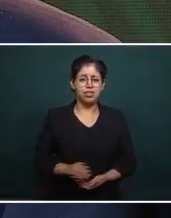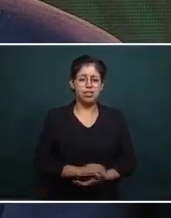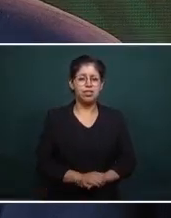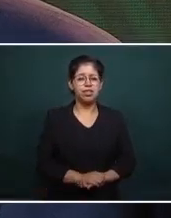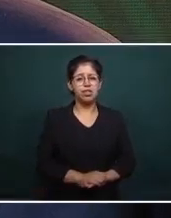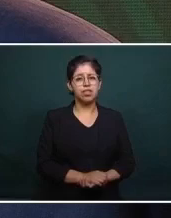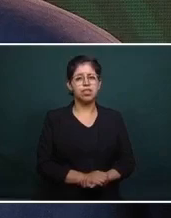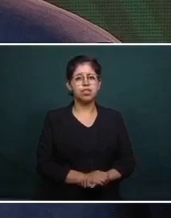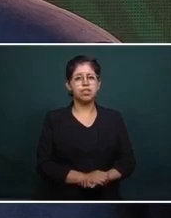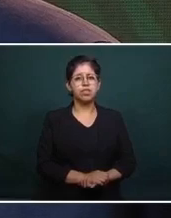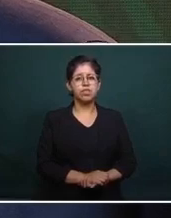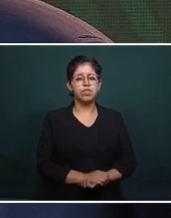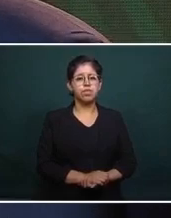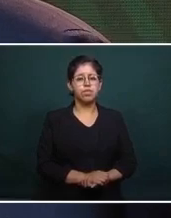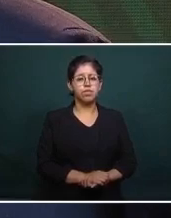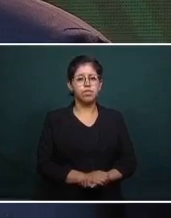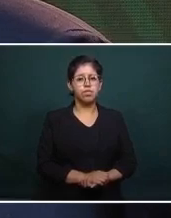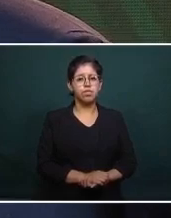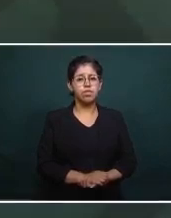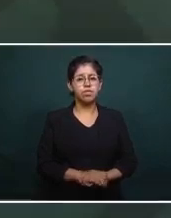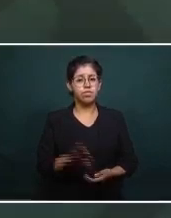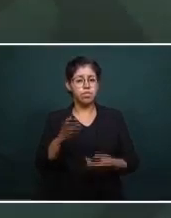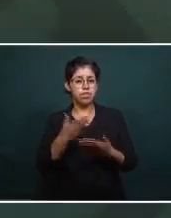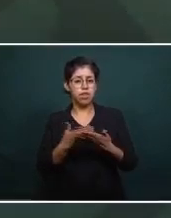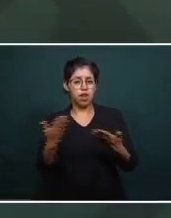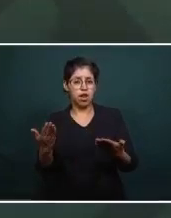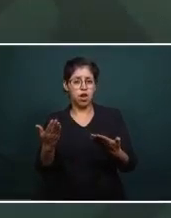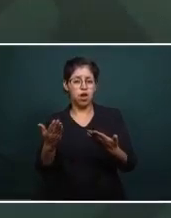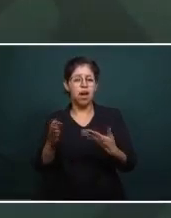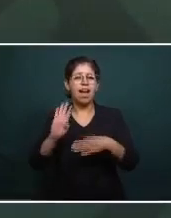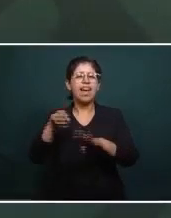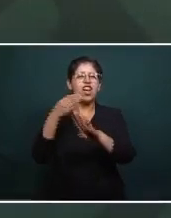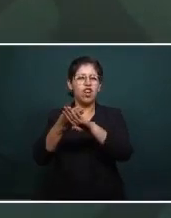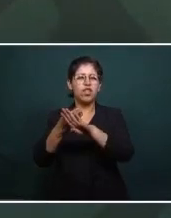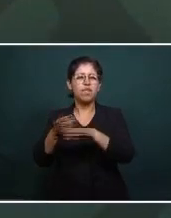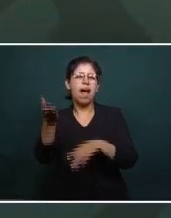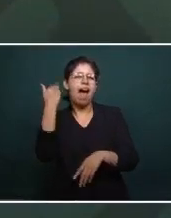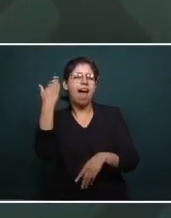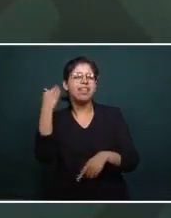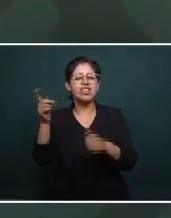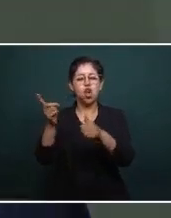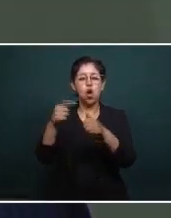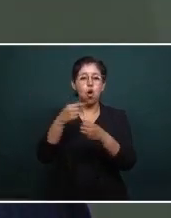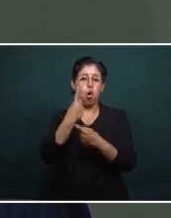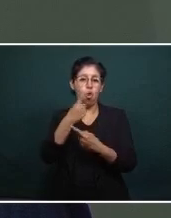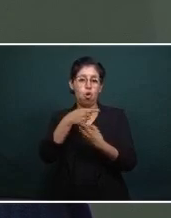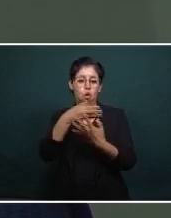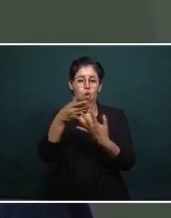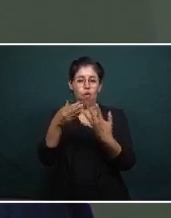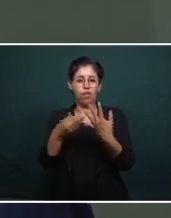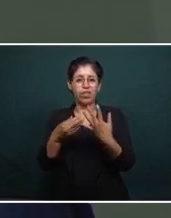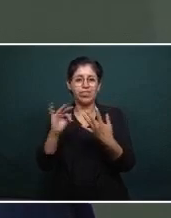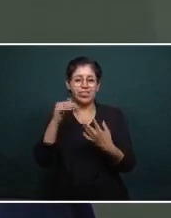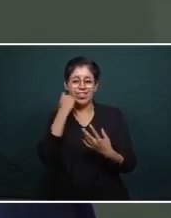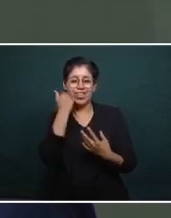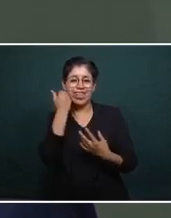eran los que ahora están en la oposición en Estados Unidos.